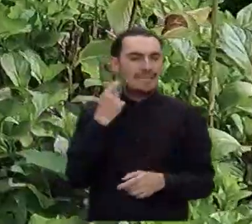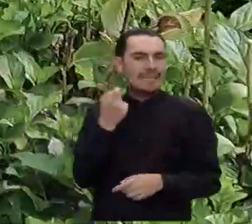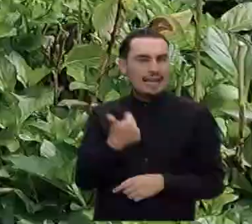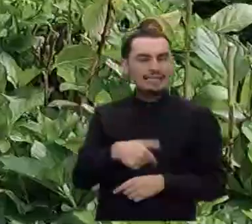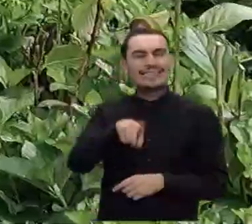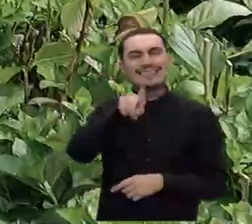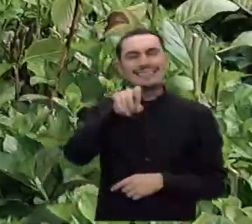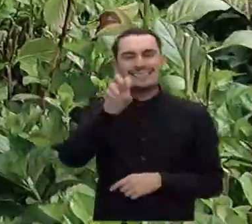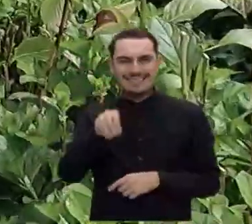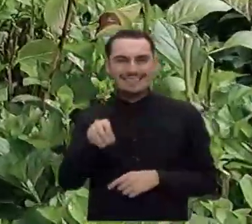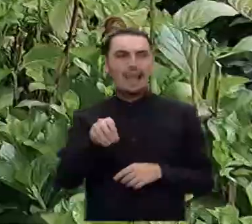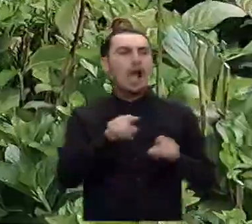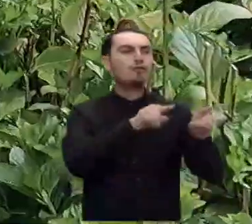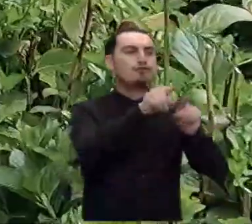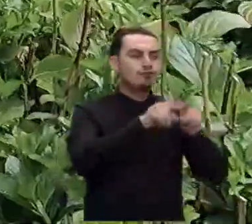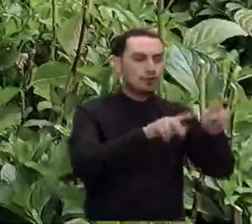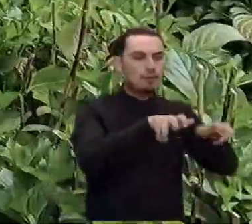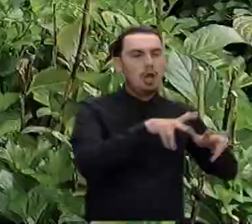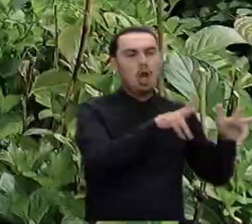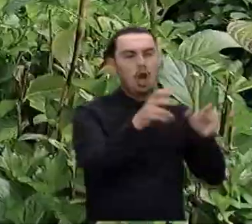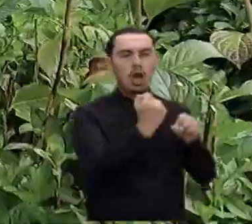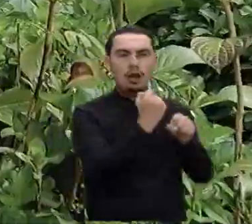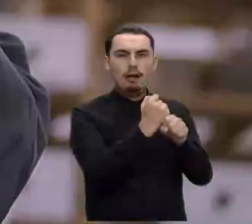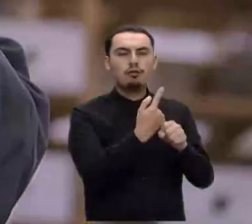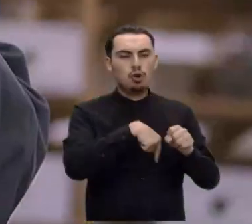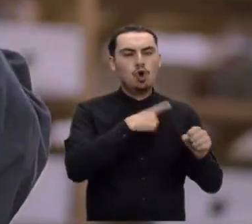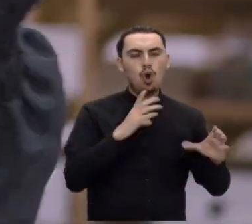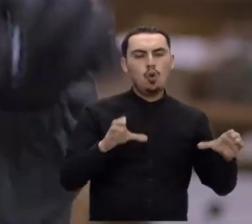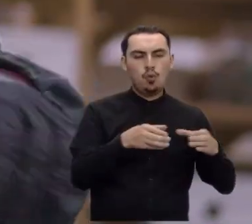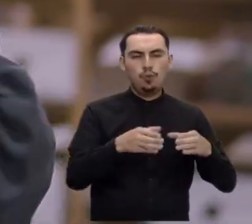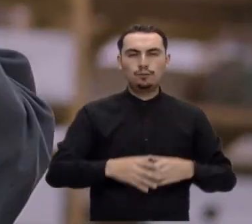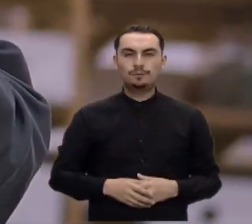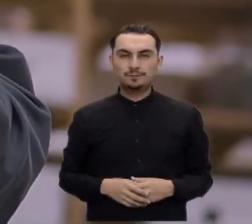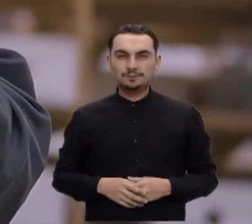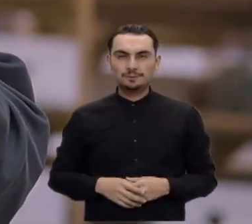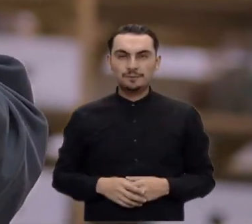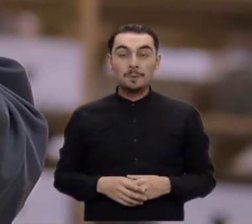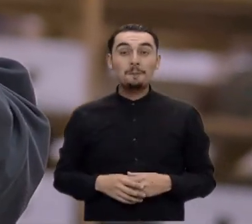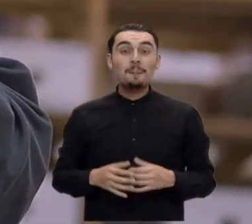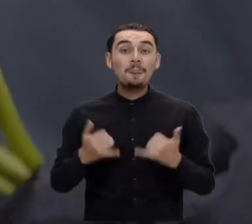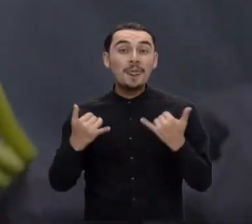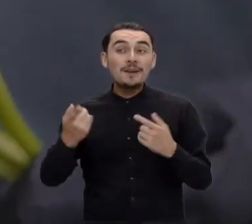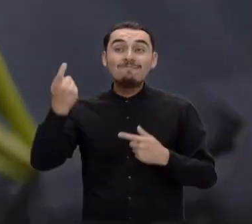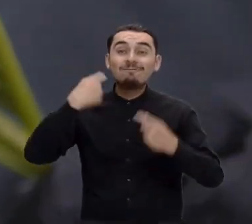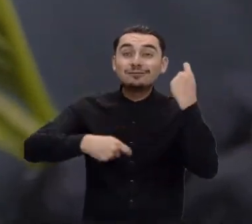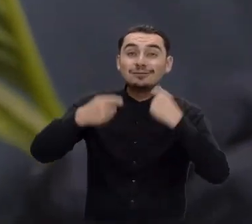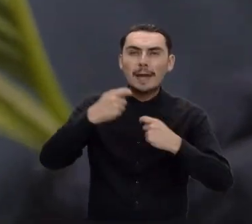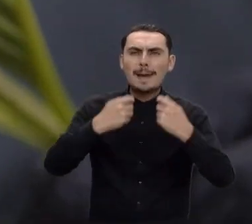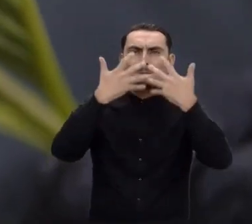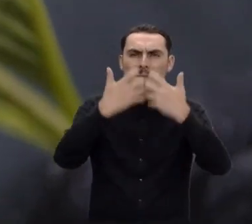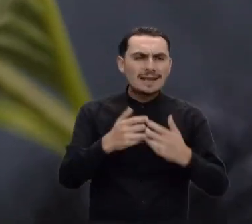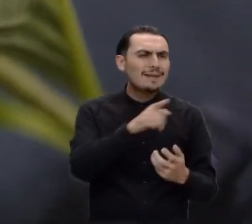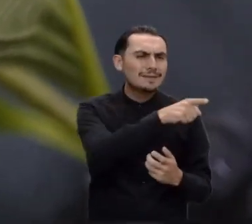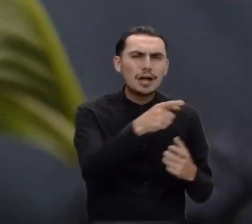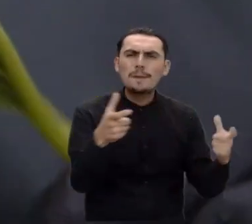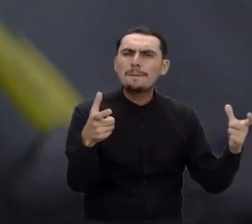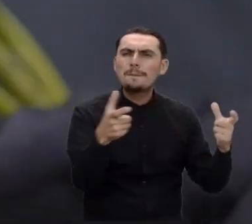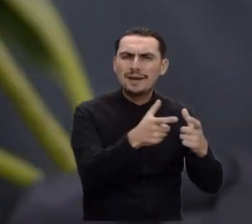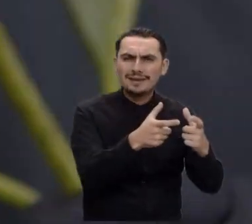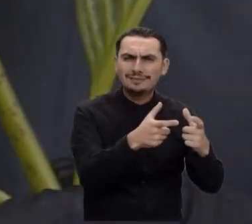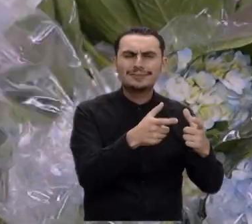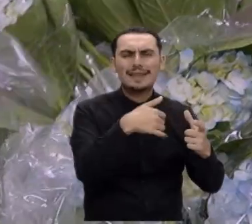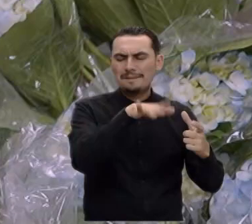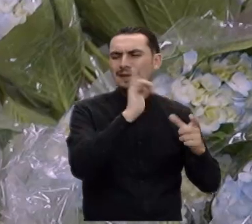casi 60 pequeños productores de la zona. Básicamente el mercado de este tipo de empresas es